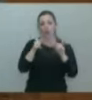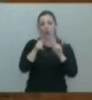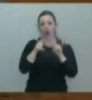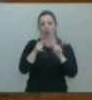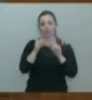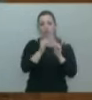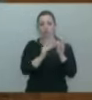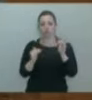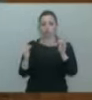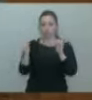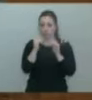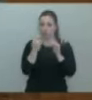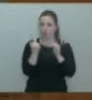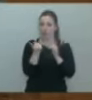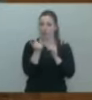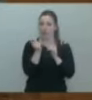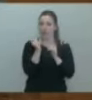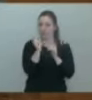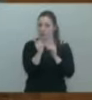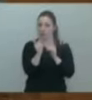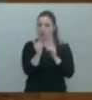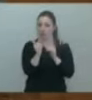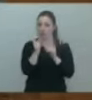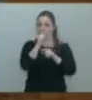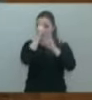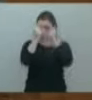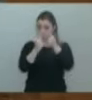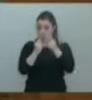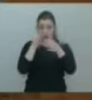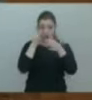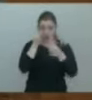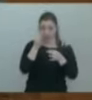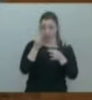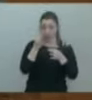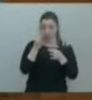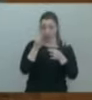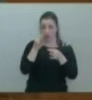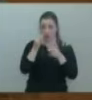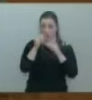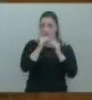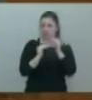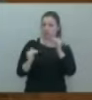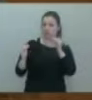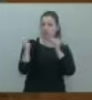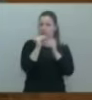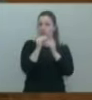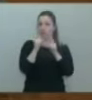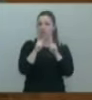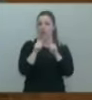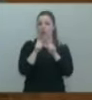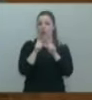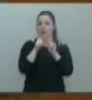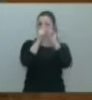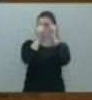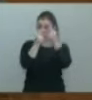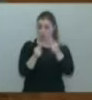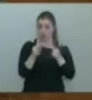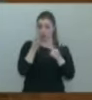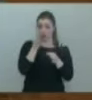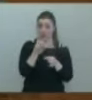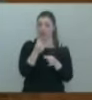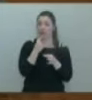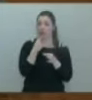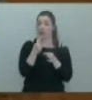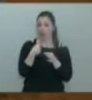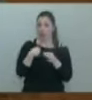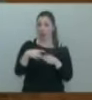en el importe del presupuesto original, un presupuesto original, y en esto ya adelanto que voy a aceptar una